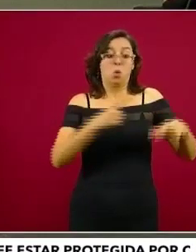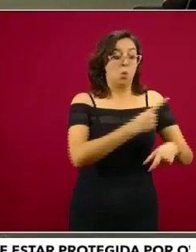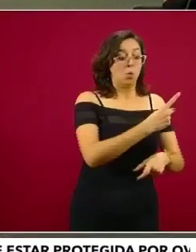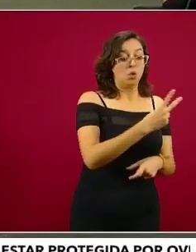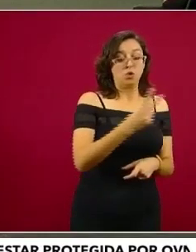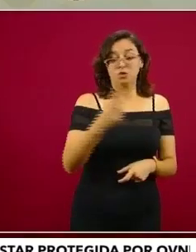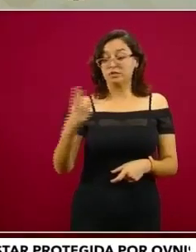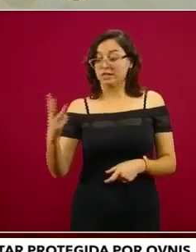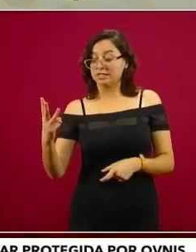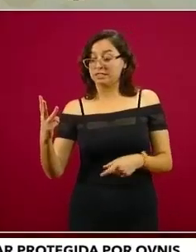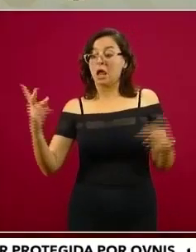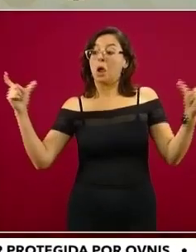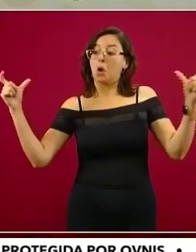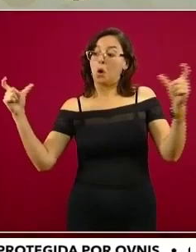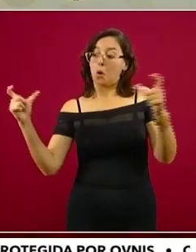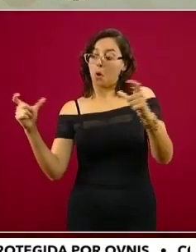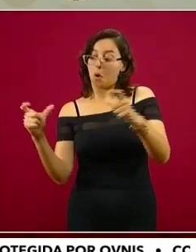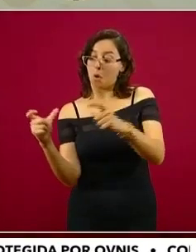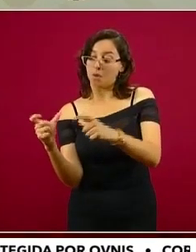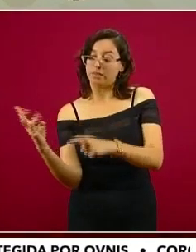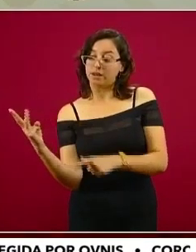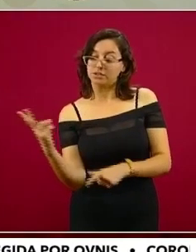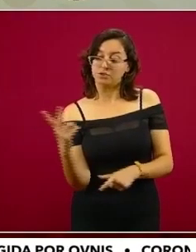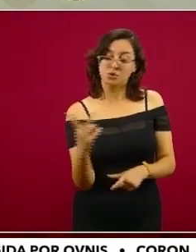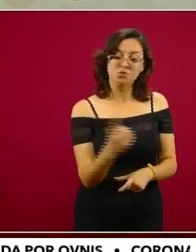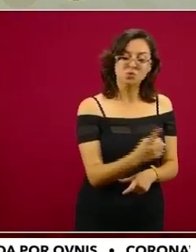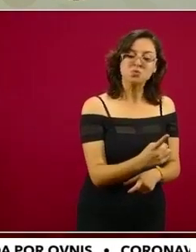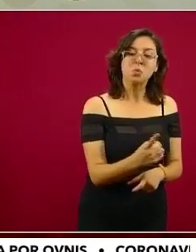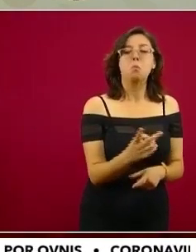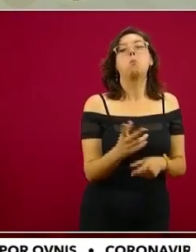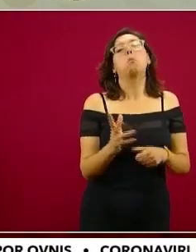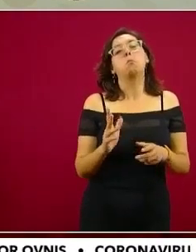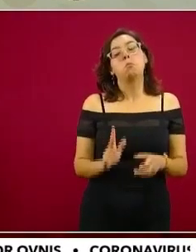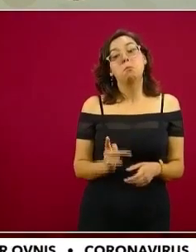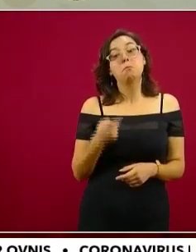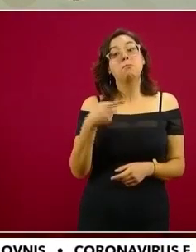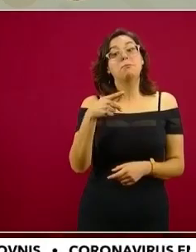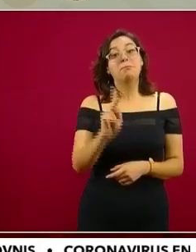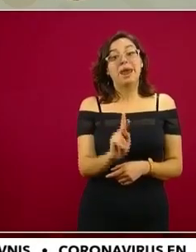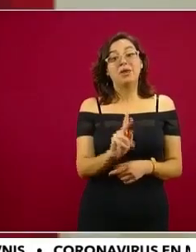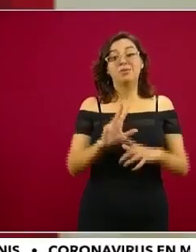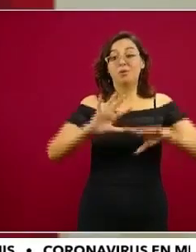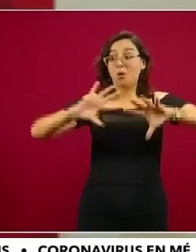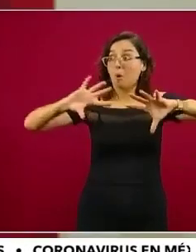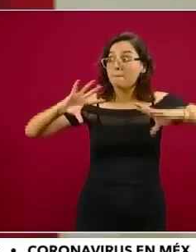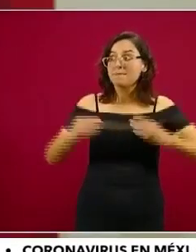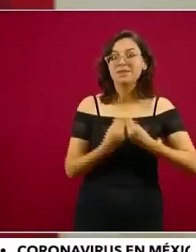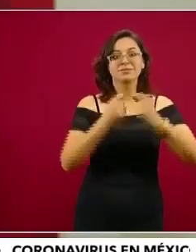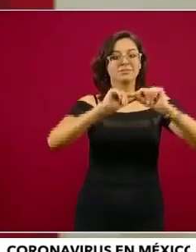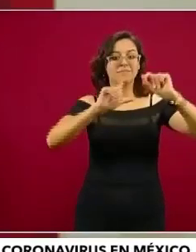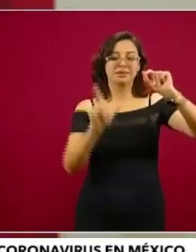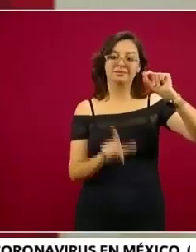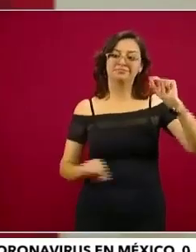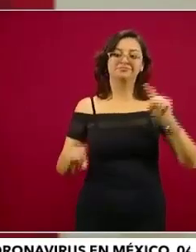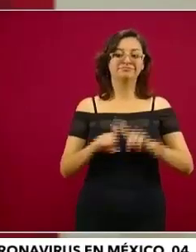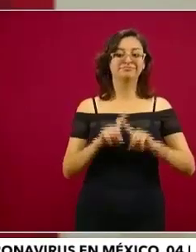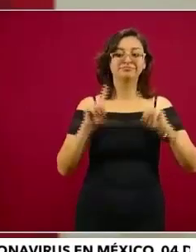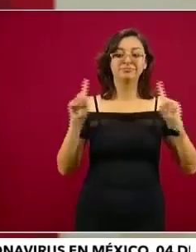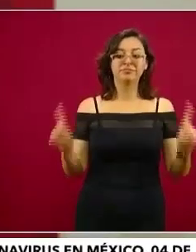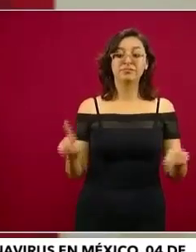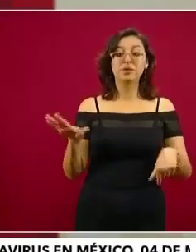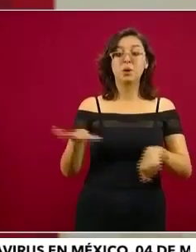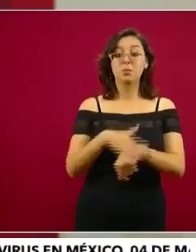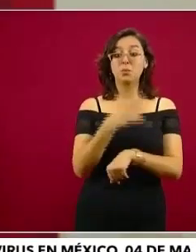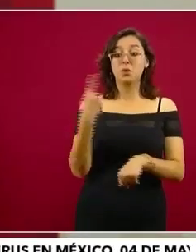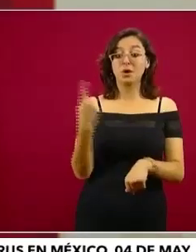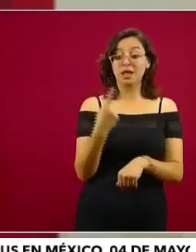embargo, cuando ya se ve en el conjunto del país, son escenarios diferentes. Porque, por ejemplo, en el inicio de la curva,